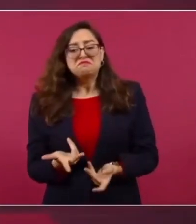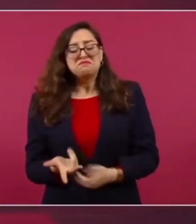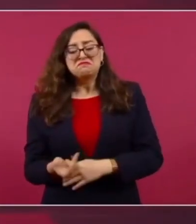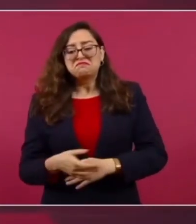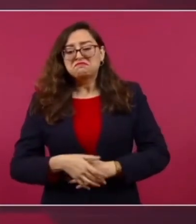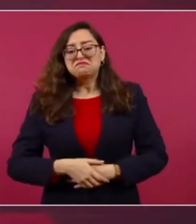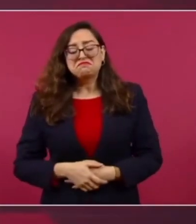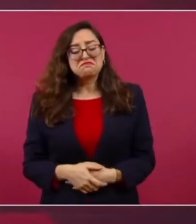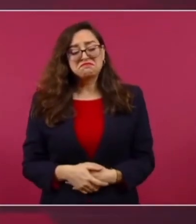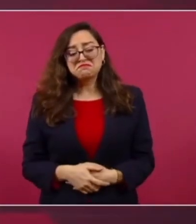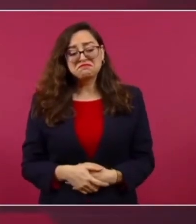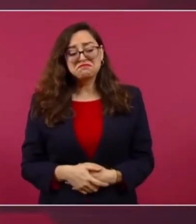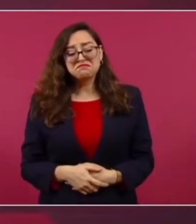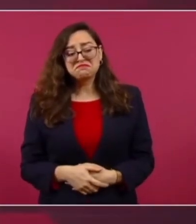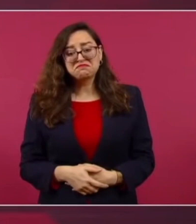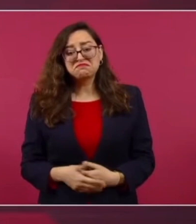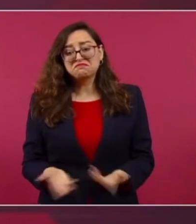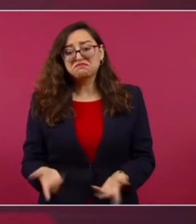de